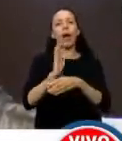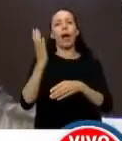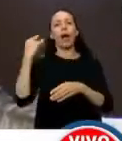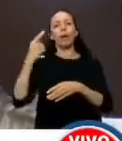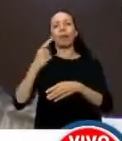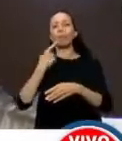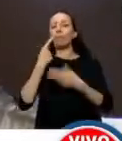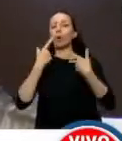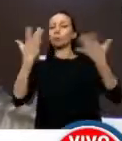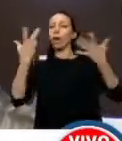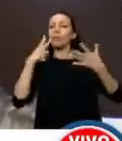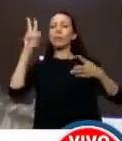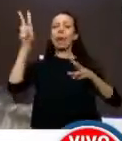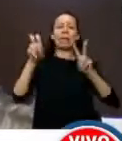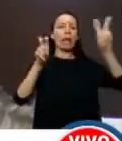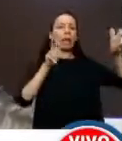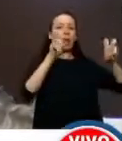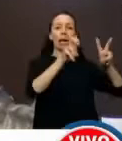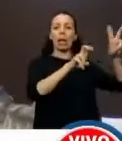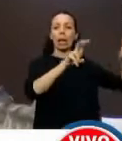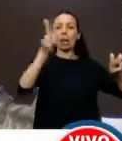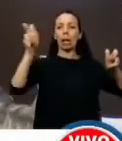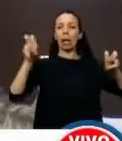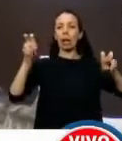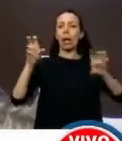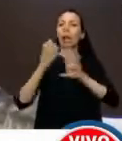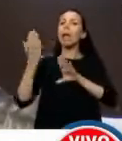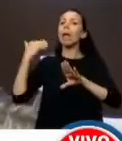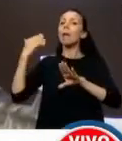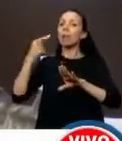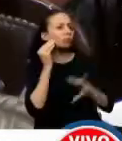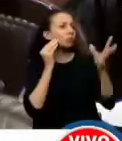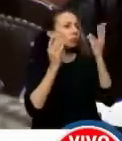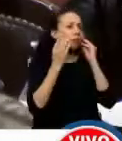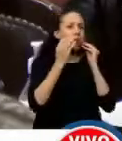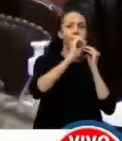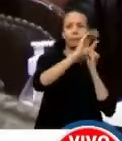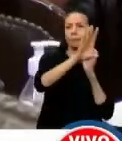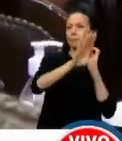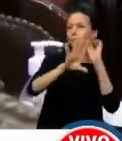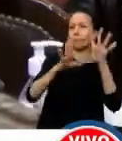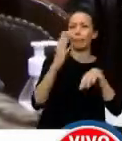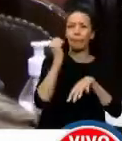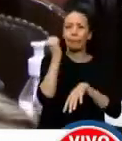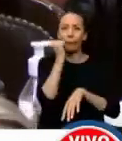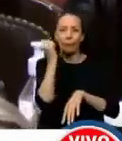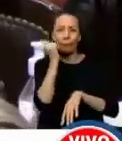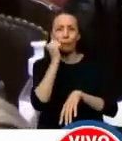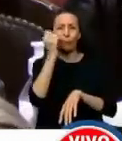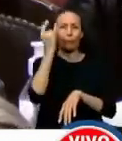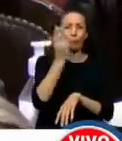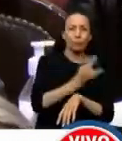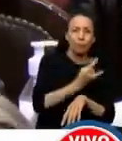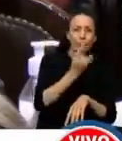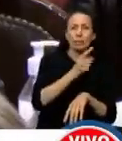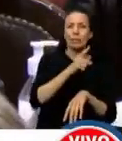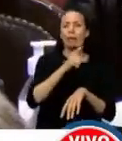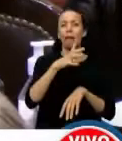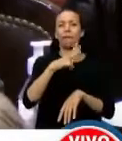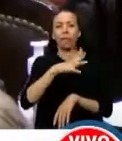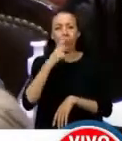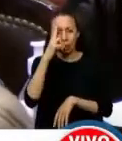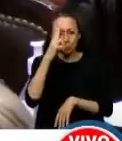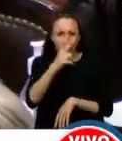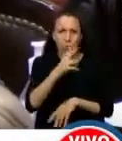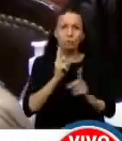solvencia en las negociaciones. ¿Vos lo ves así? ¿Qué lectura haces del rol de Guzmán? ¿Y qué lectura haces también de qué sucedería si el Senado aprueba